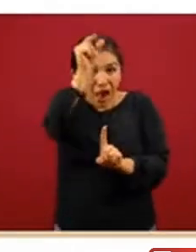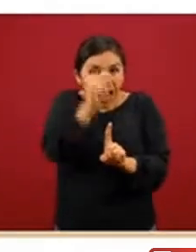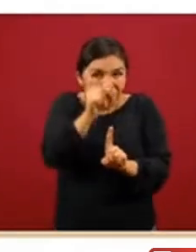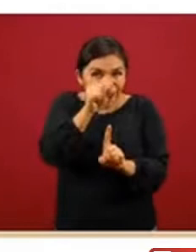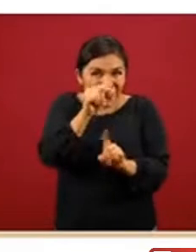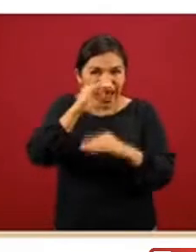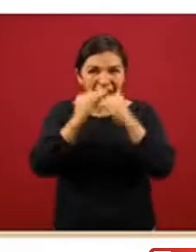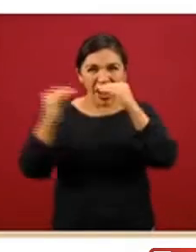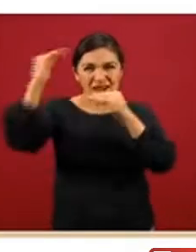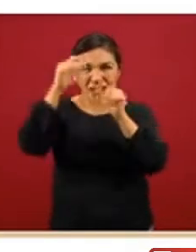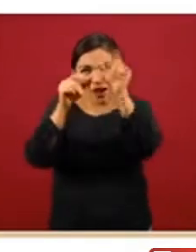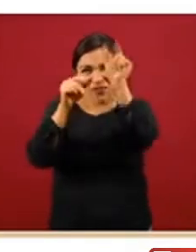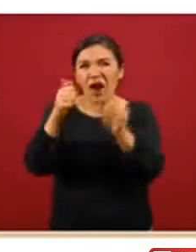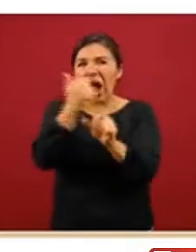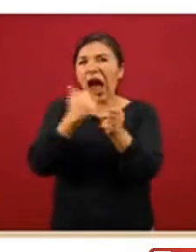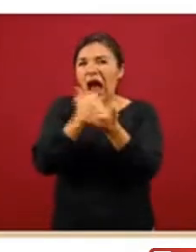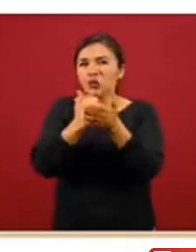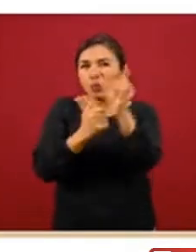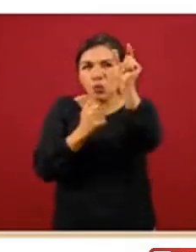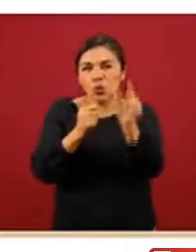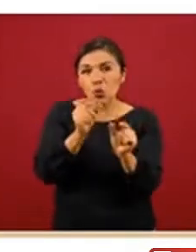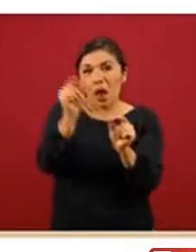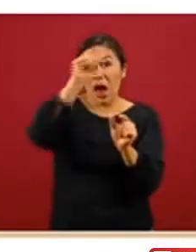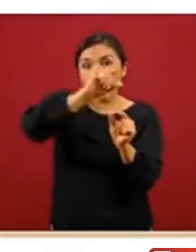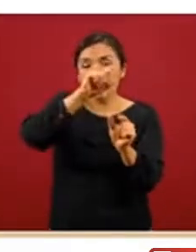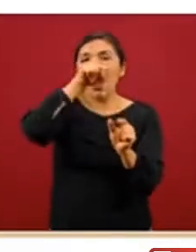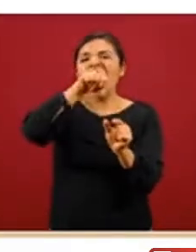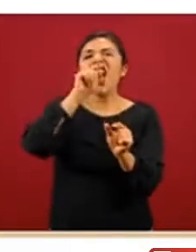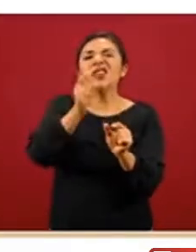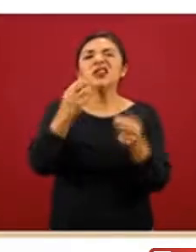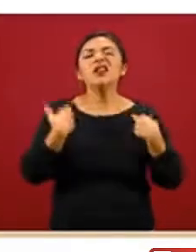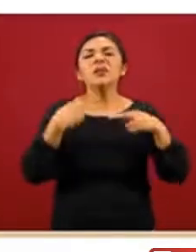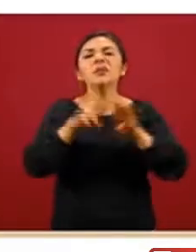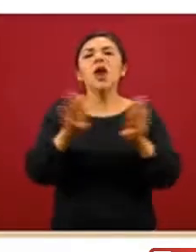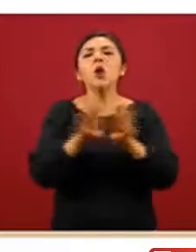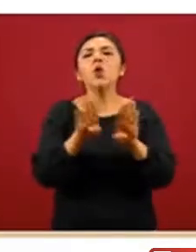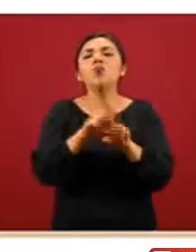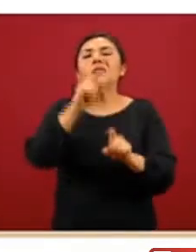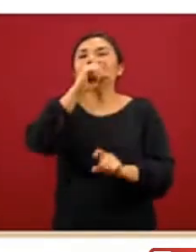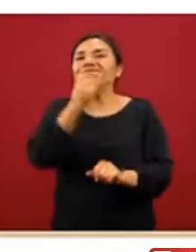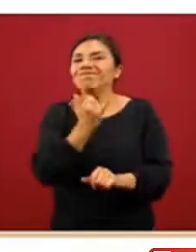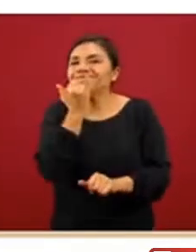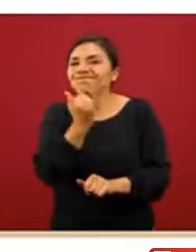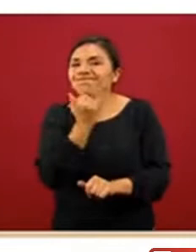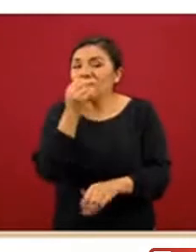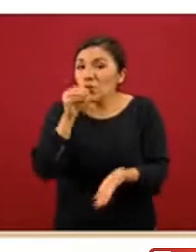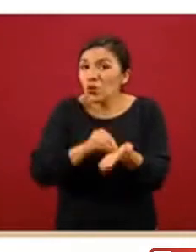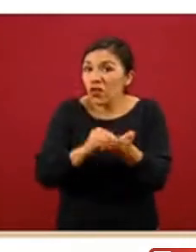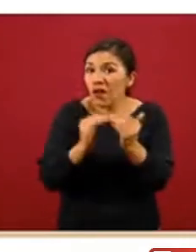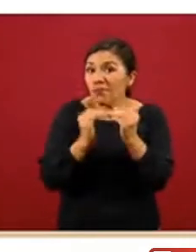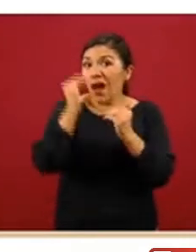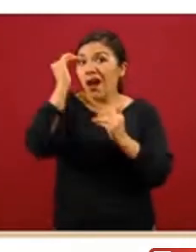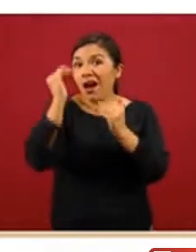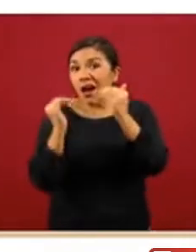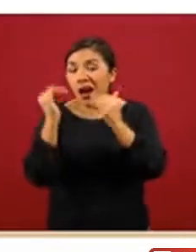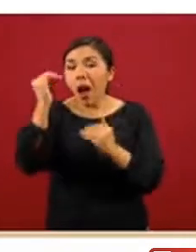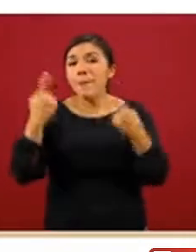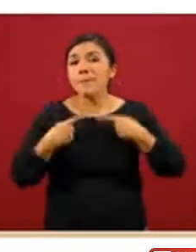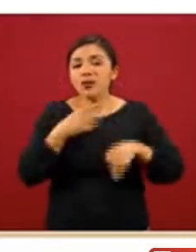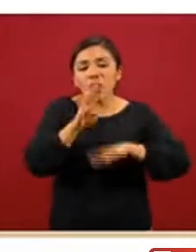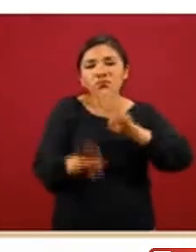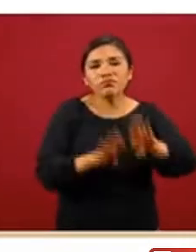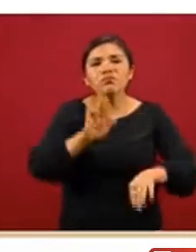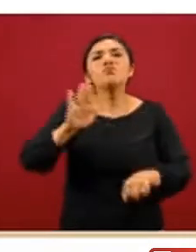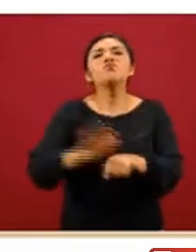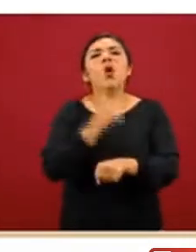encima de las barras azules, va a representar esa fracción que todavía puede incrementar el número de defunciones en cada